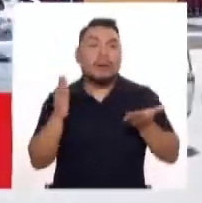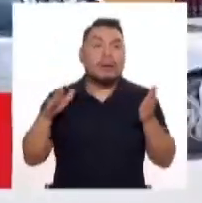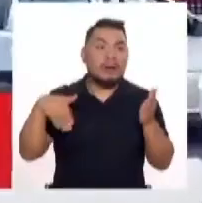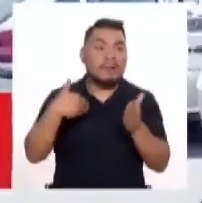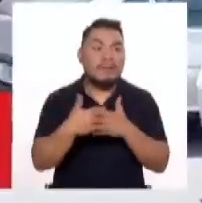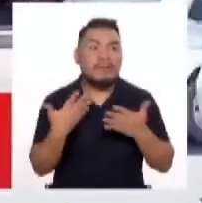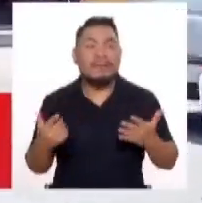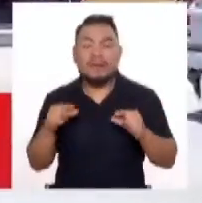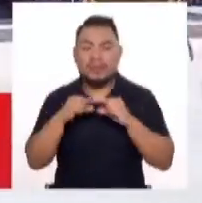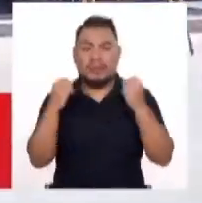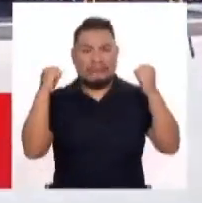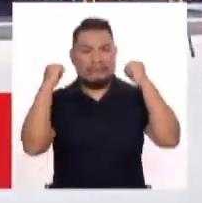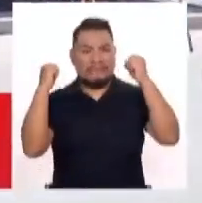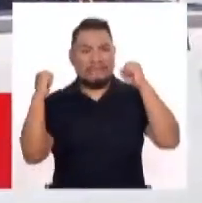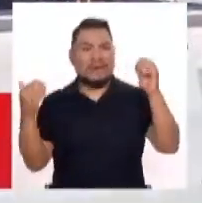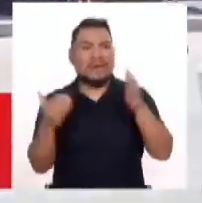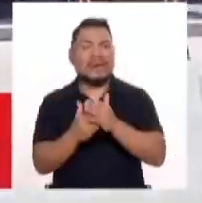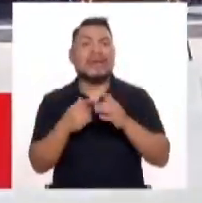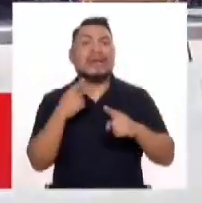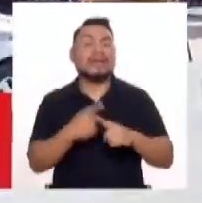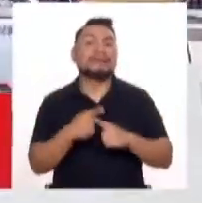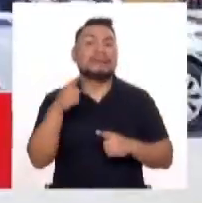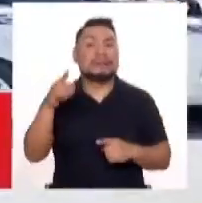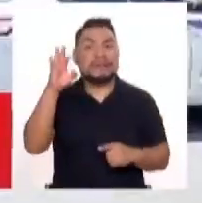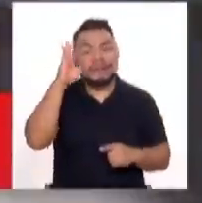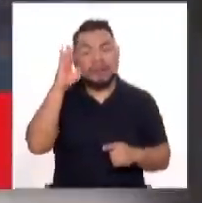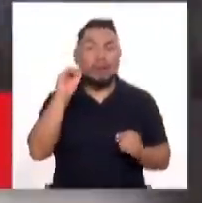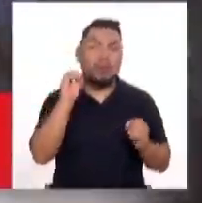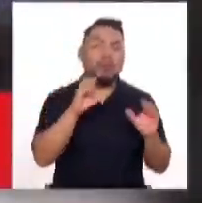de simpatizantes del exmandatario.